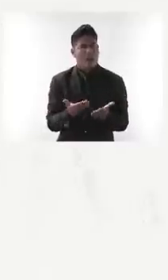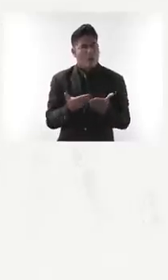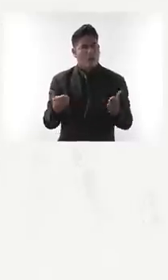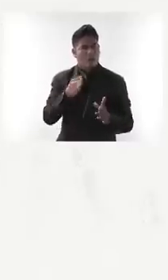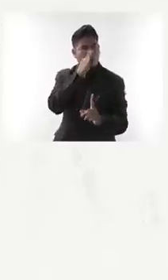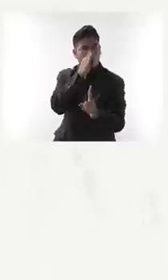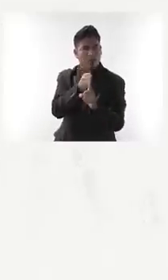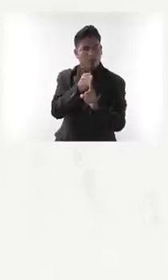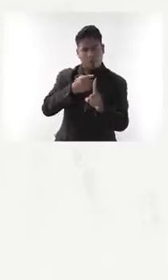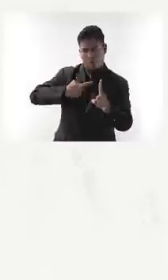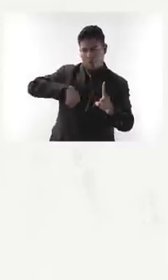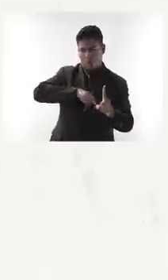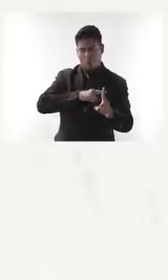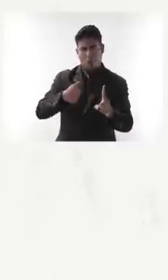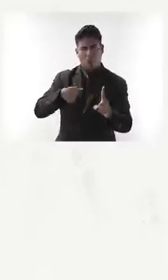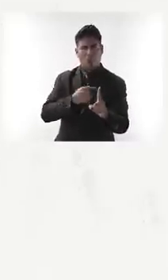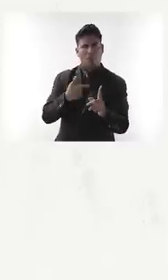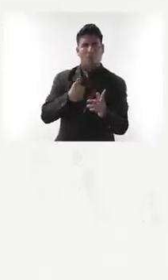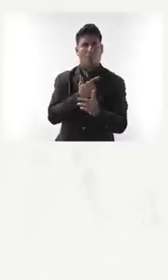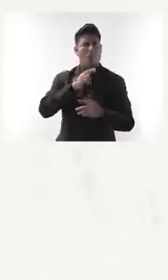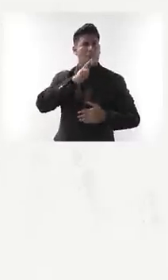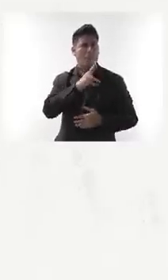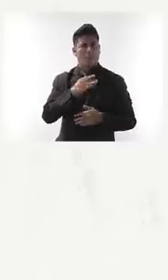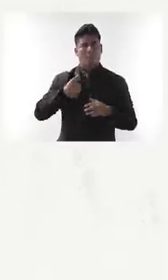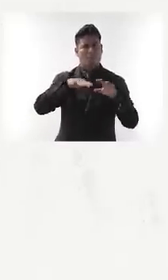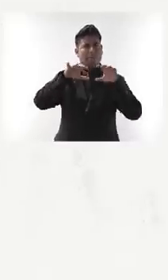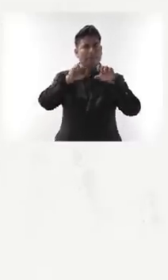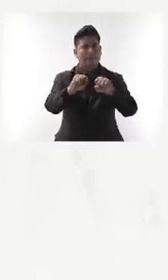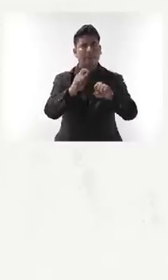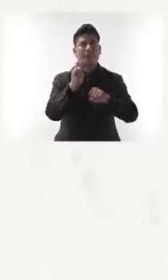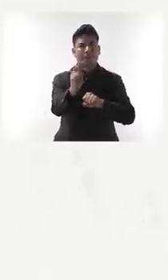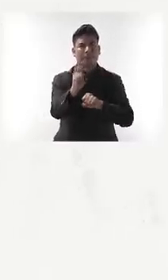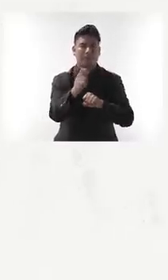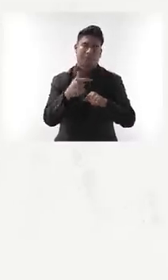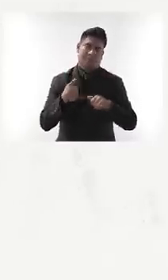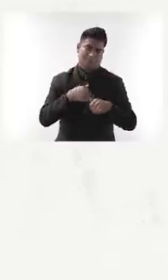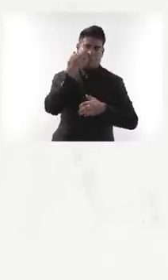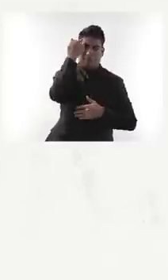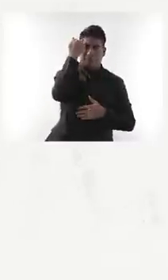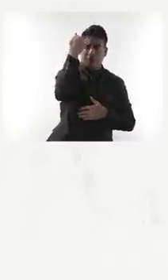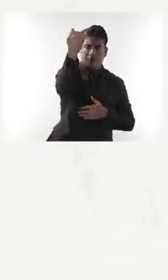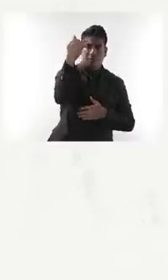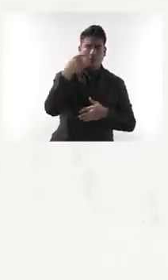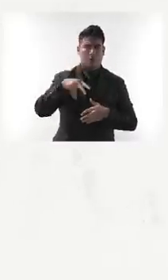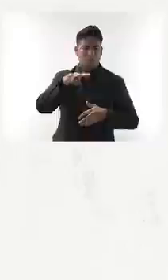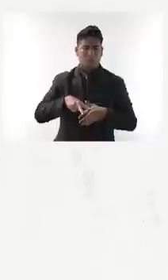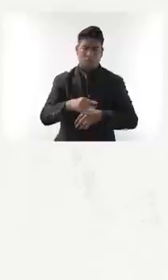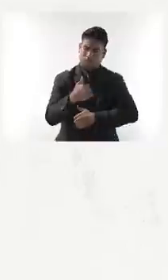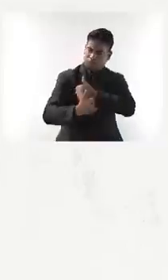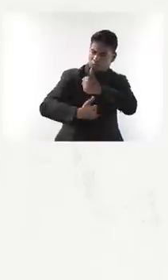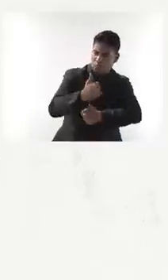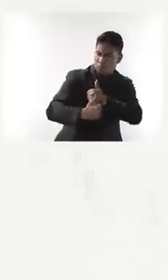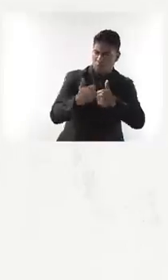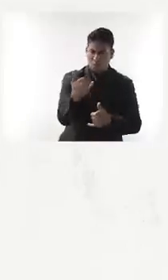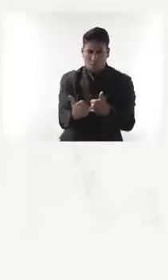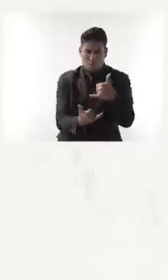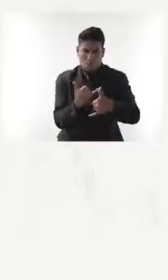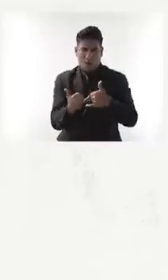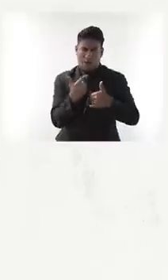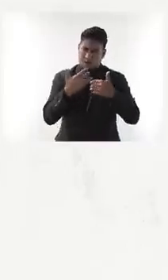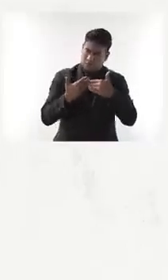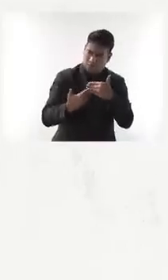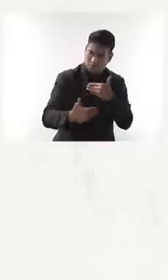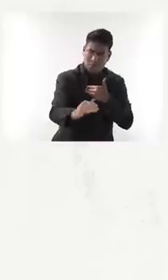torneo? Un campeonato largo que complemente los dos torneos con liguilla.